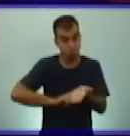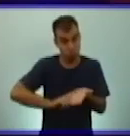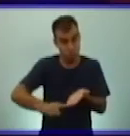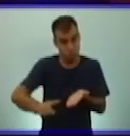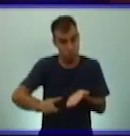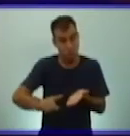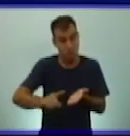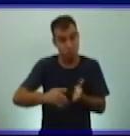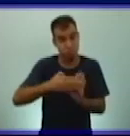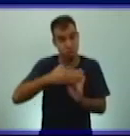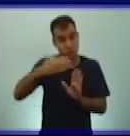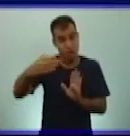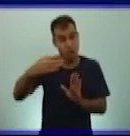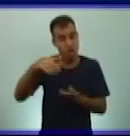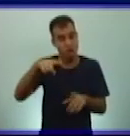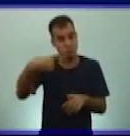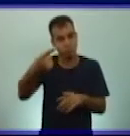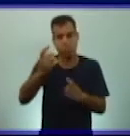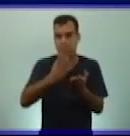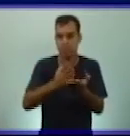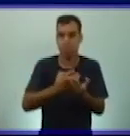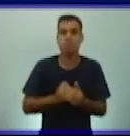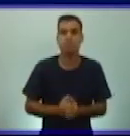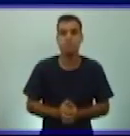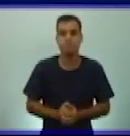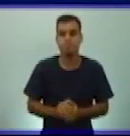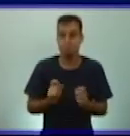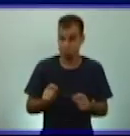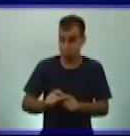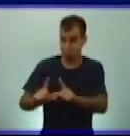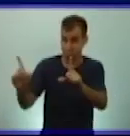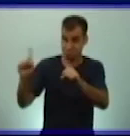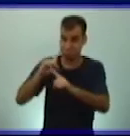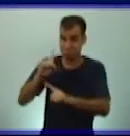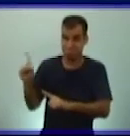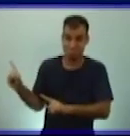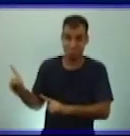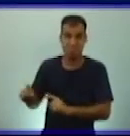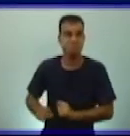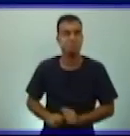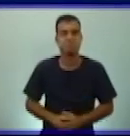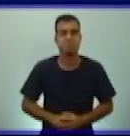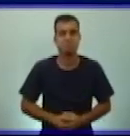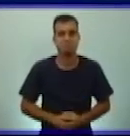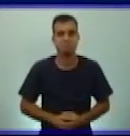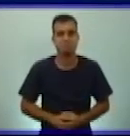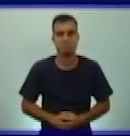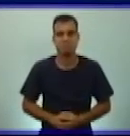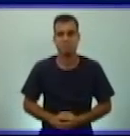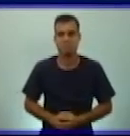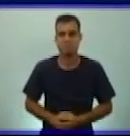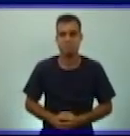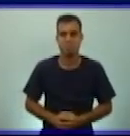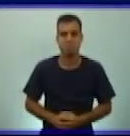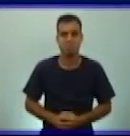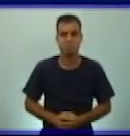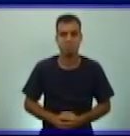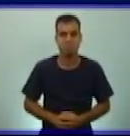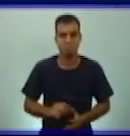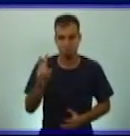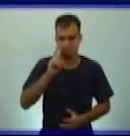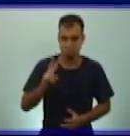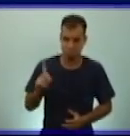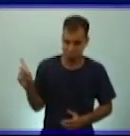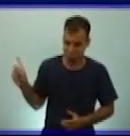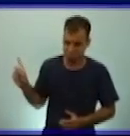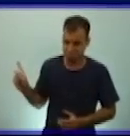para la próxima clase. Vayamos por favor a la diapositiva y el estudio independiente dice: ¿por qué la situación geográfica de Cuba a lo